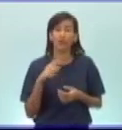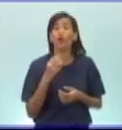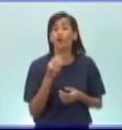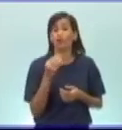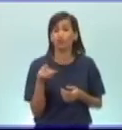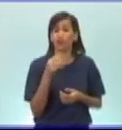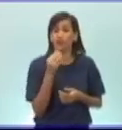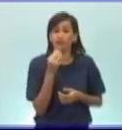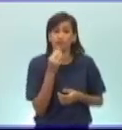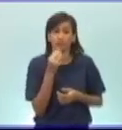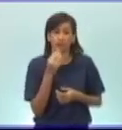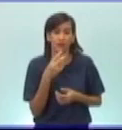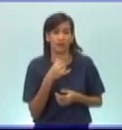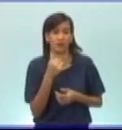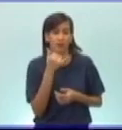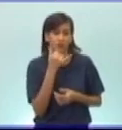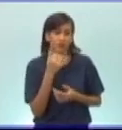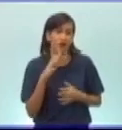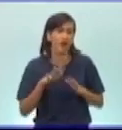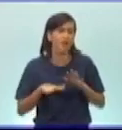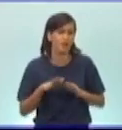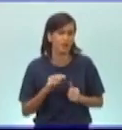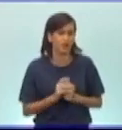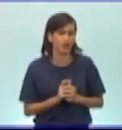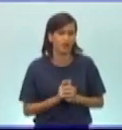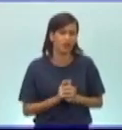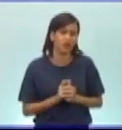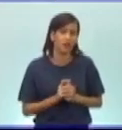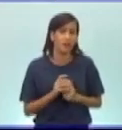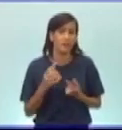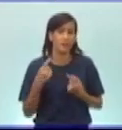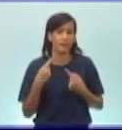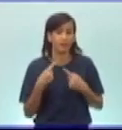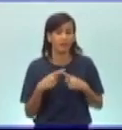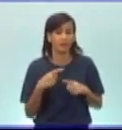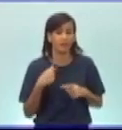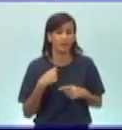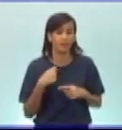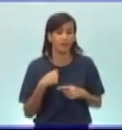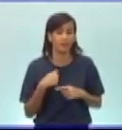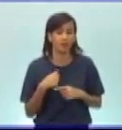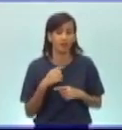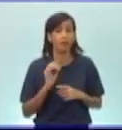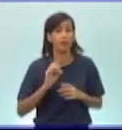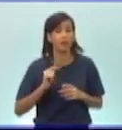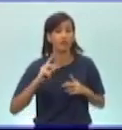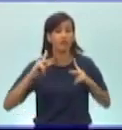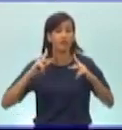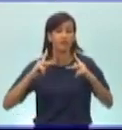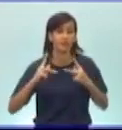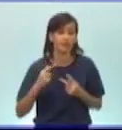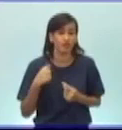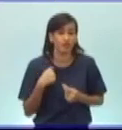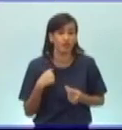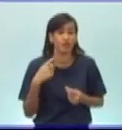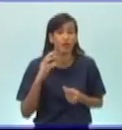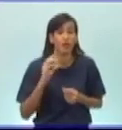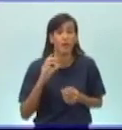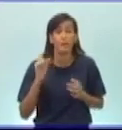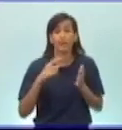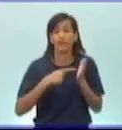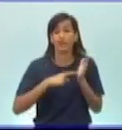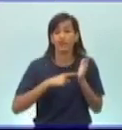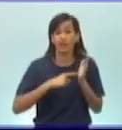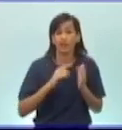estoy multiplicando la base por el exponente. Yo estoy multiplicando dos veces el número 2 porque el exponente me lo